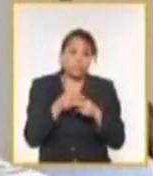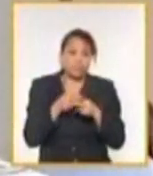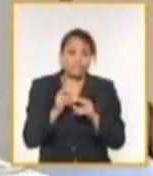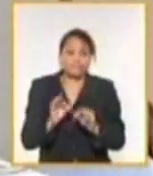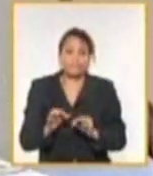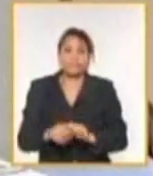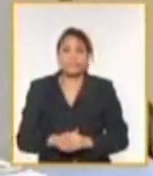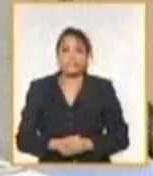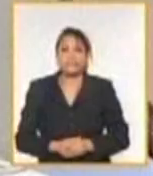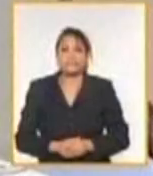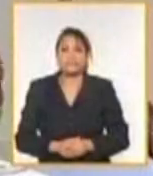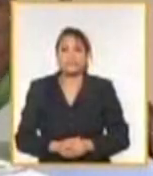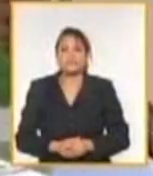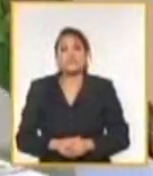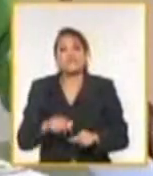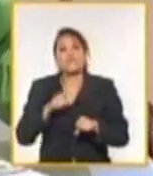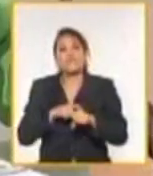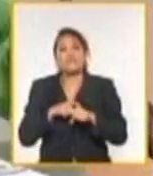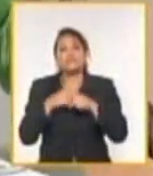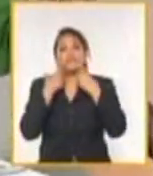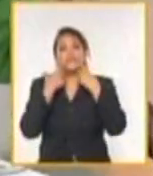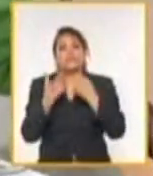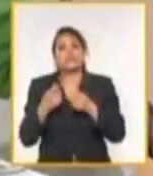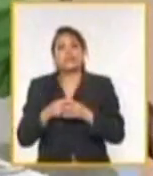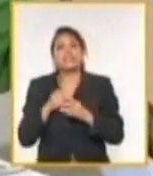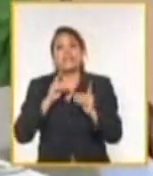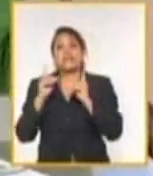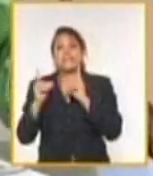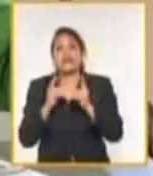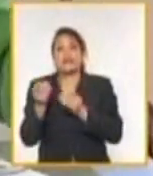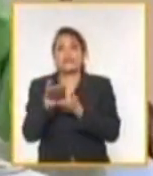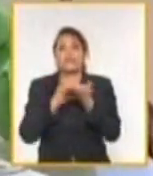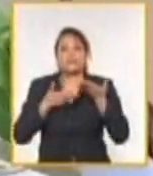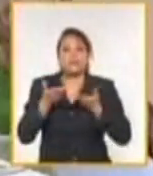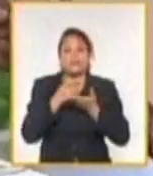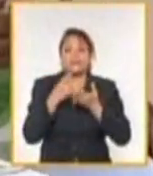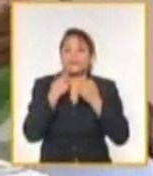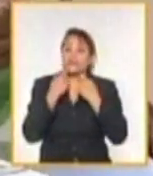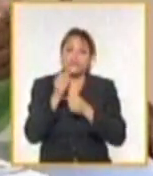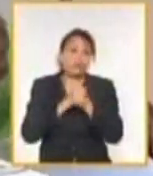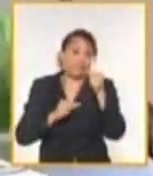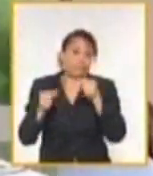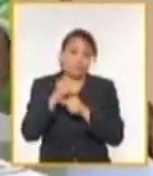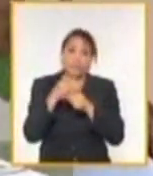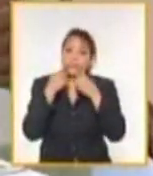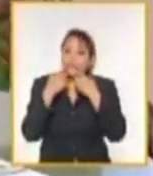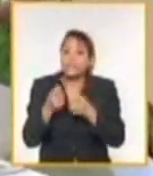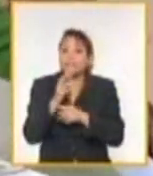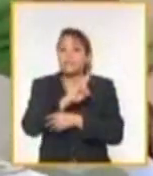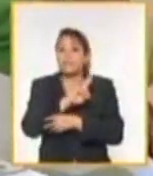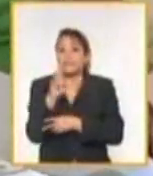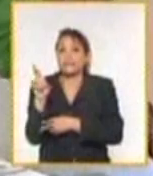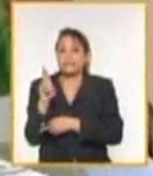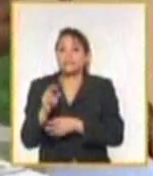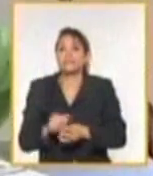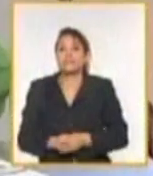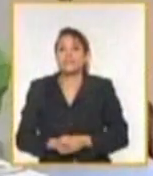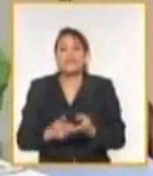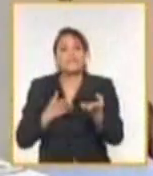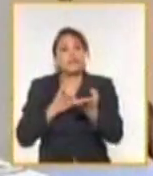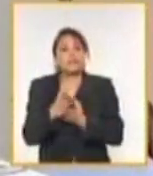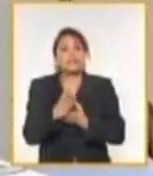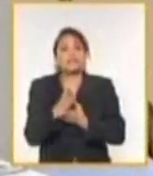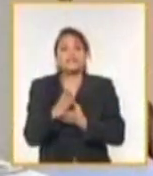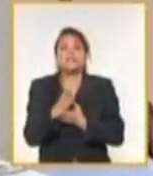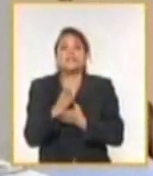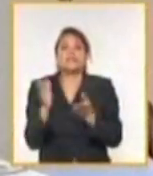momento trascendental. El diálogo, el debate, es imprescindible para hacer revolución, para continuar la revolución.